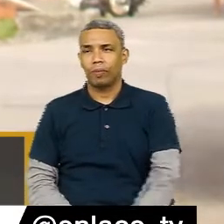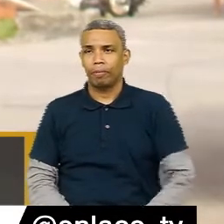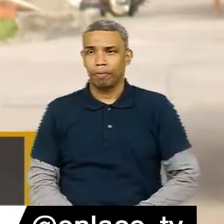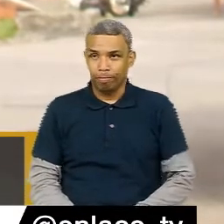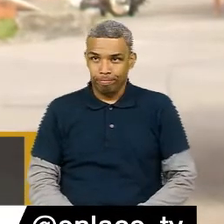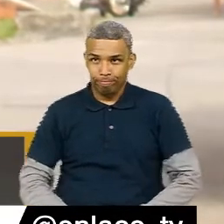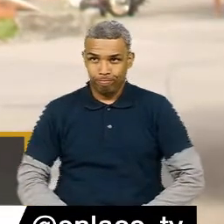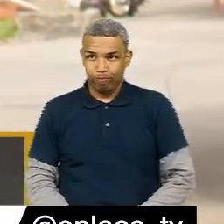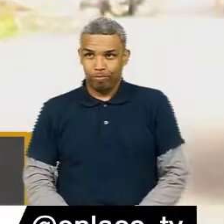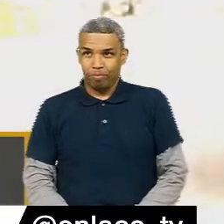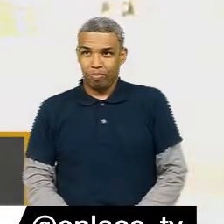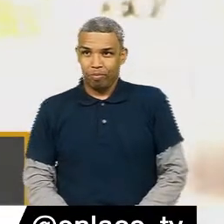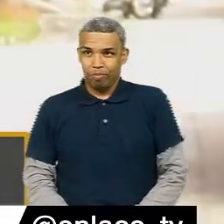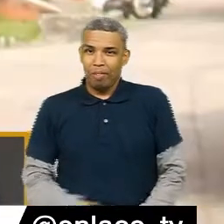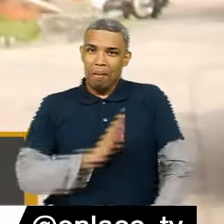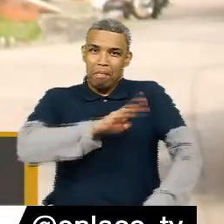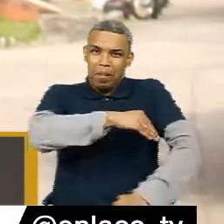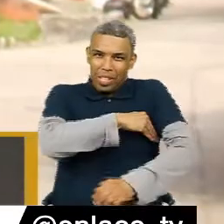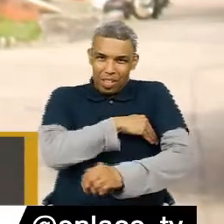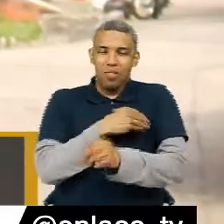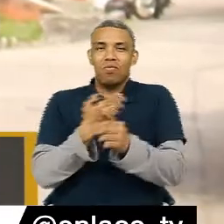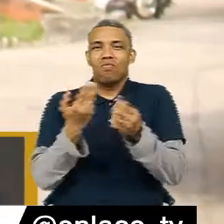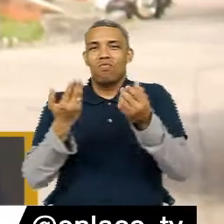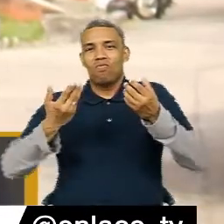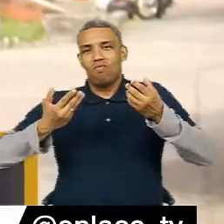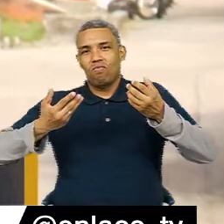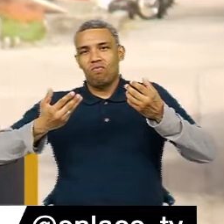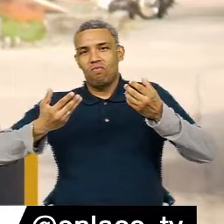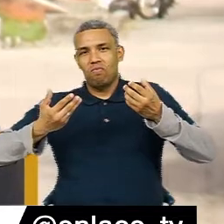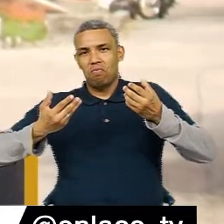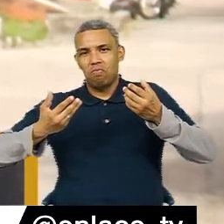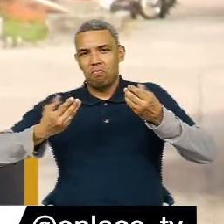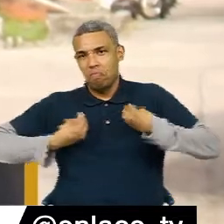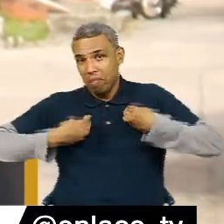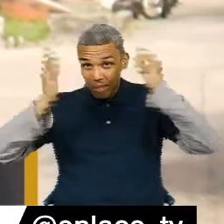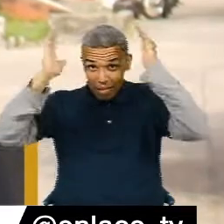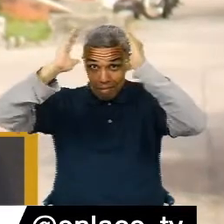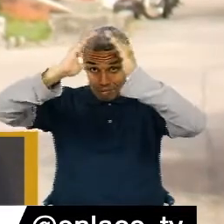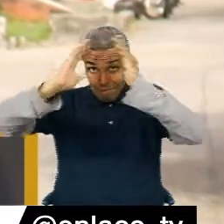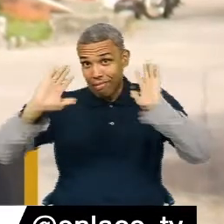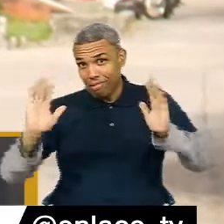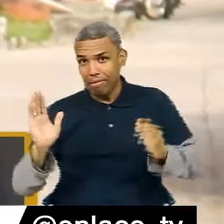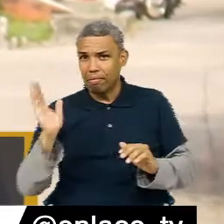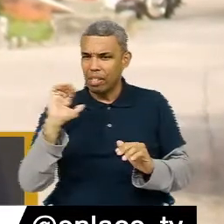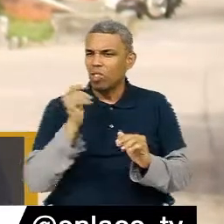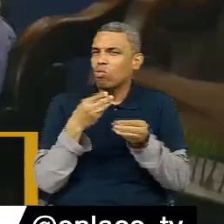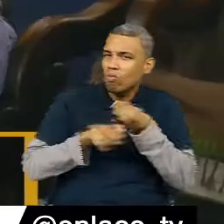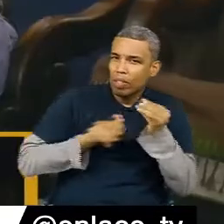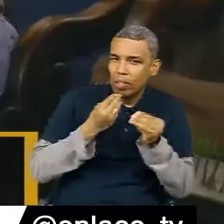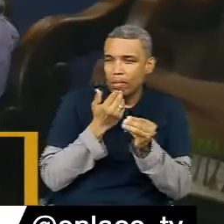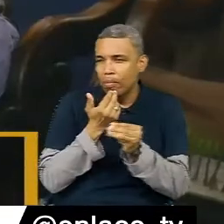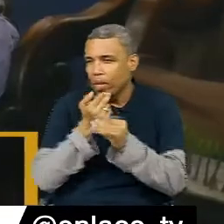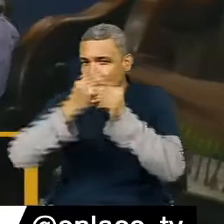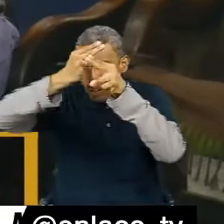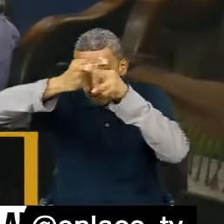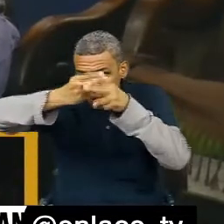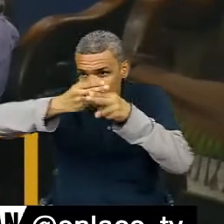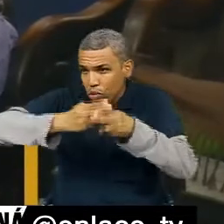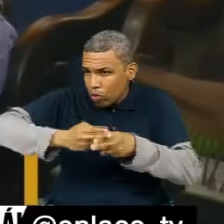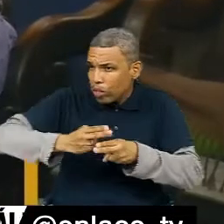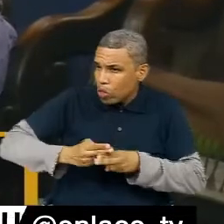del Ministerio de Vivienda, Ciudad y Territorio. Después de la encuesta, nosotros hacemos toda la verificación, hacemos base de datos y el ministerio procederá a hacer